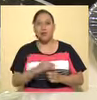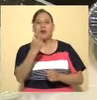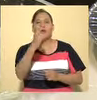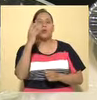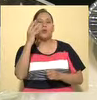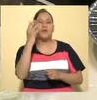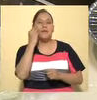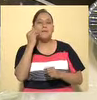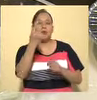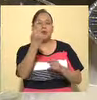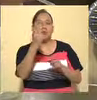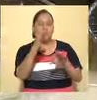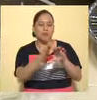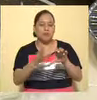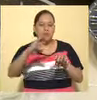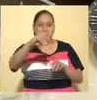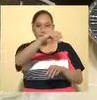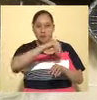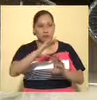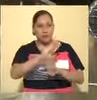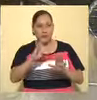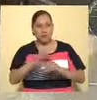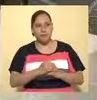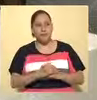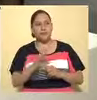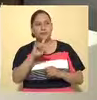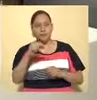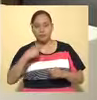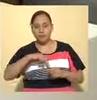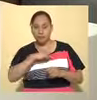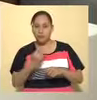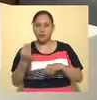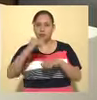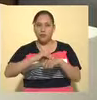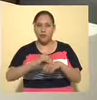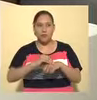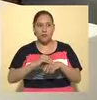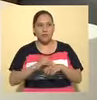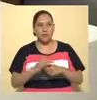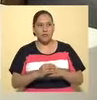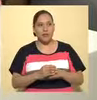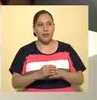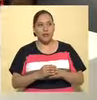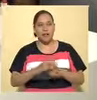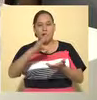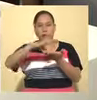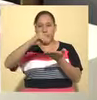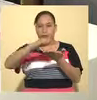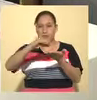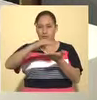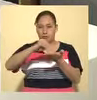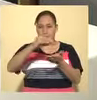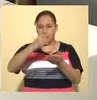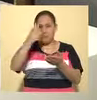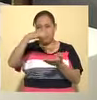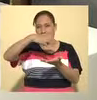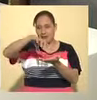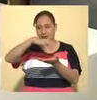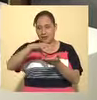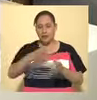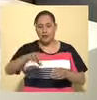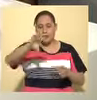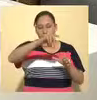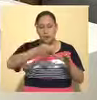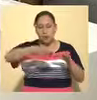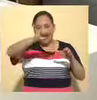Ok. No necesitamos más. Y luego vamos a agregar nuestra grenetina, la